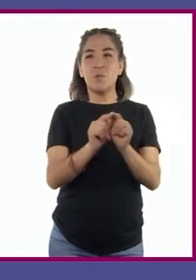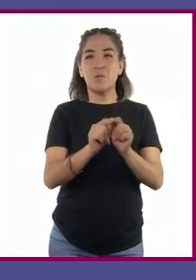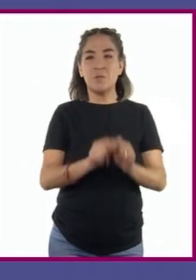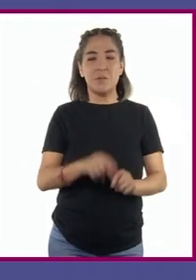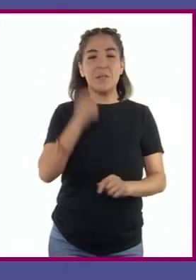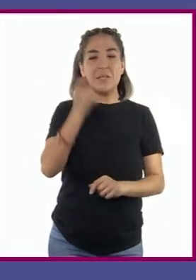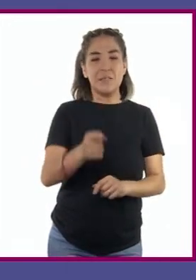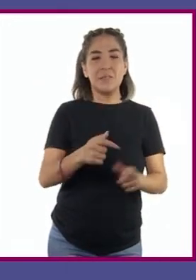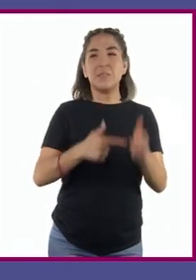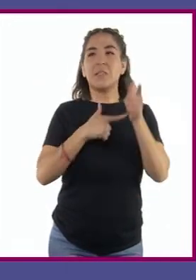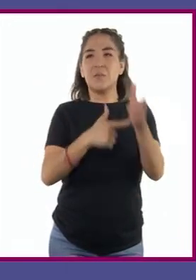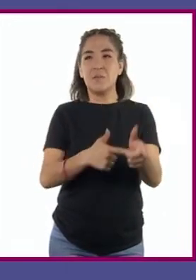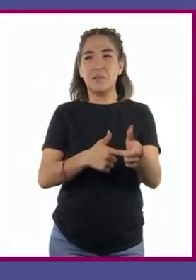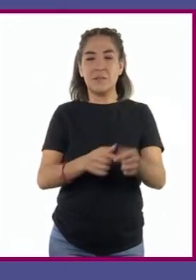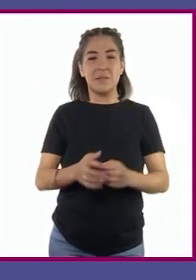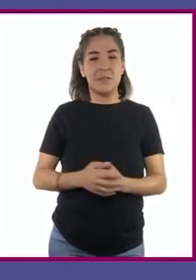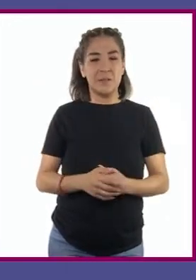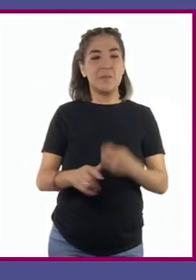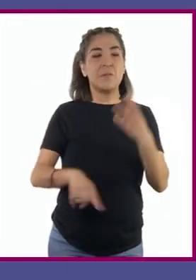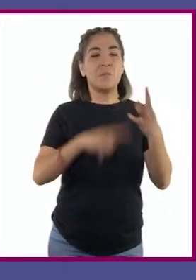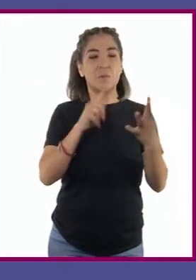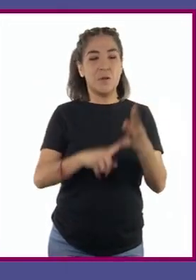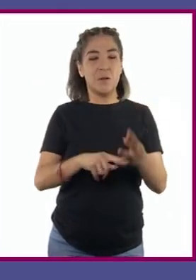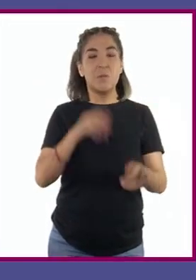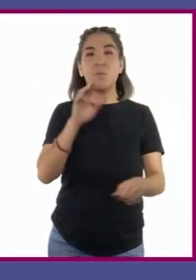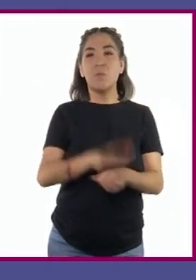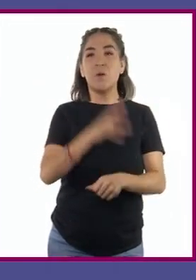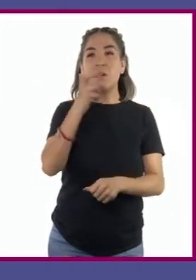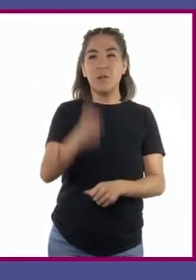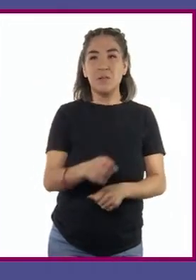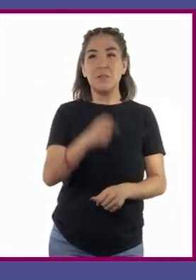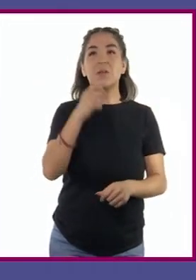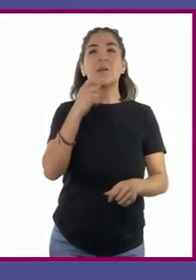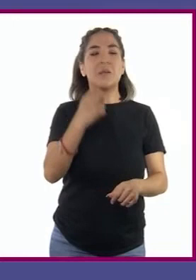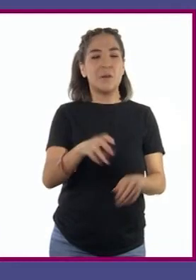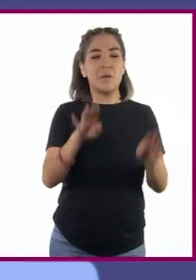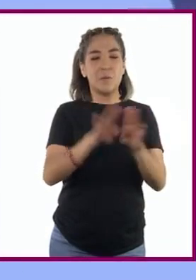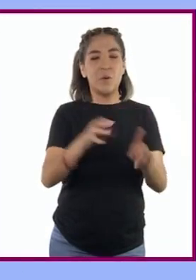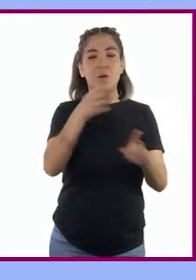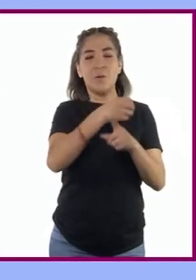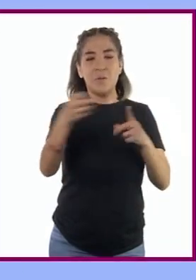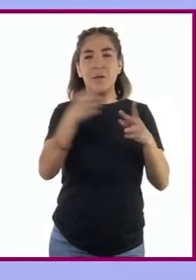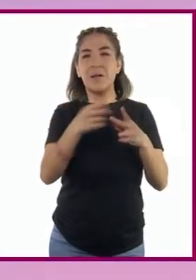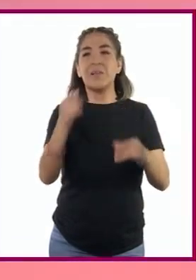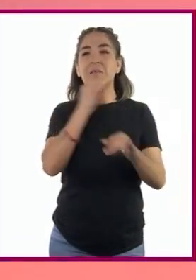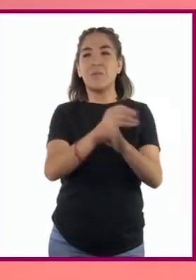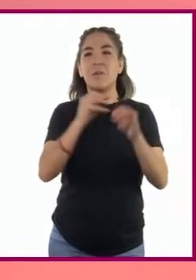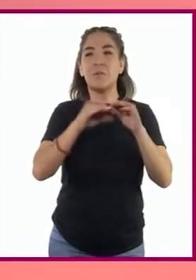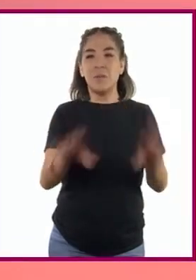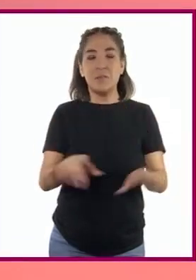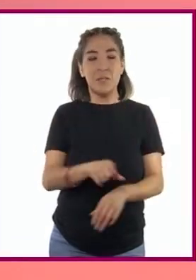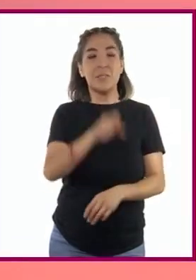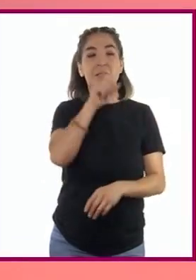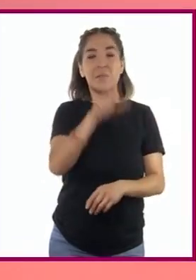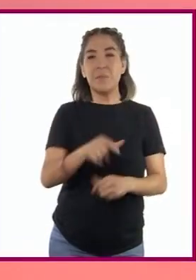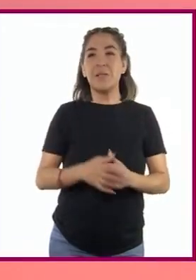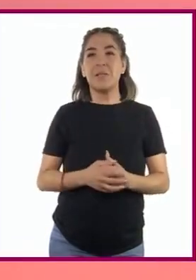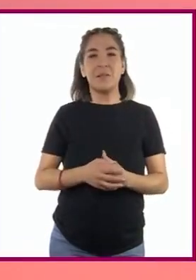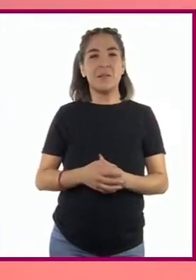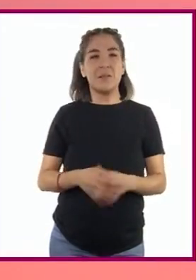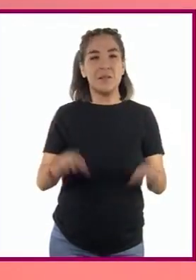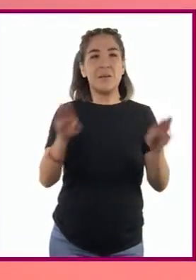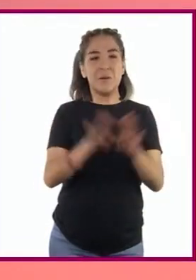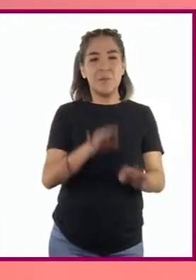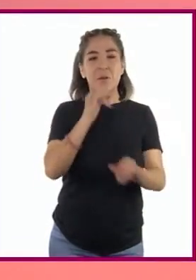una secuencia. 4. Por tanto y por eso organizan la información. Además, también y